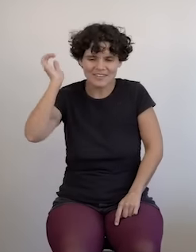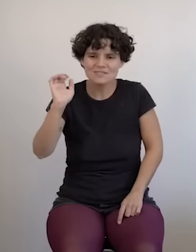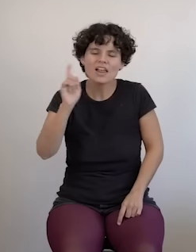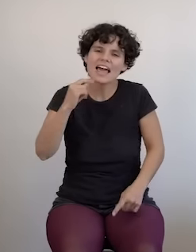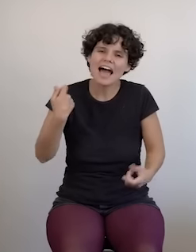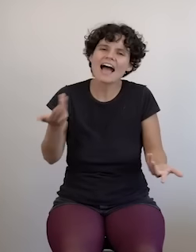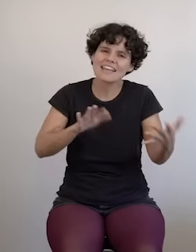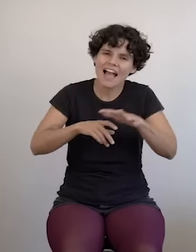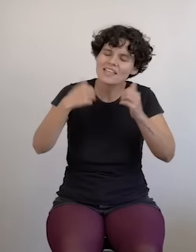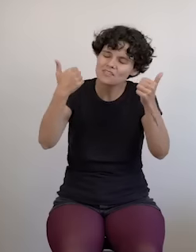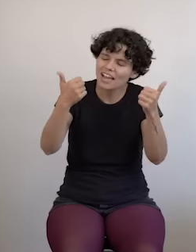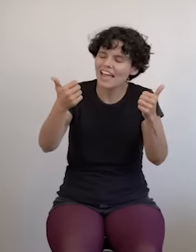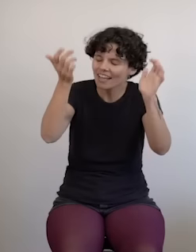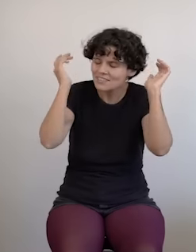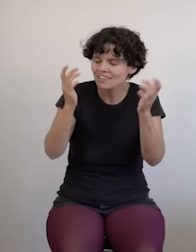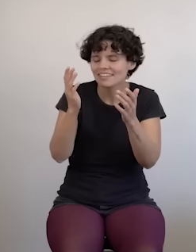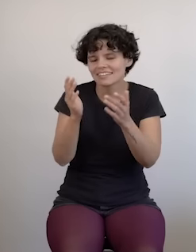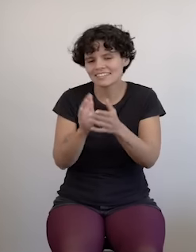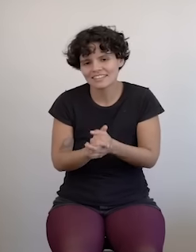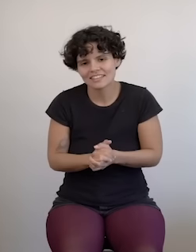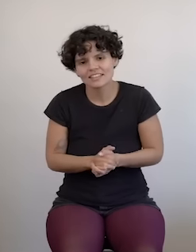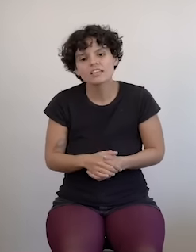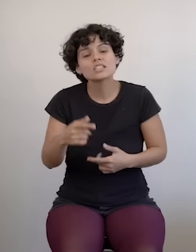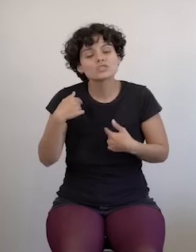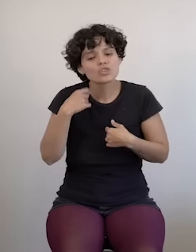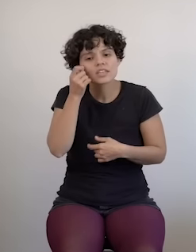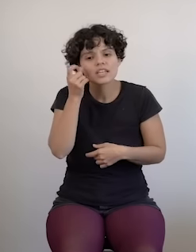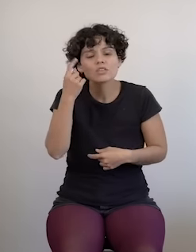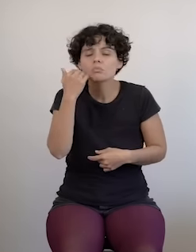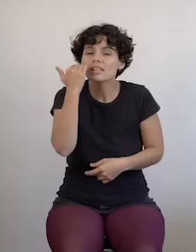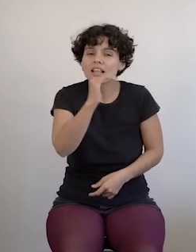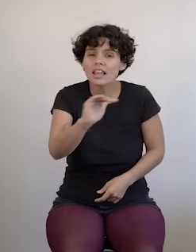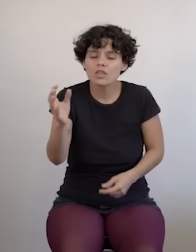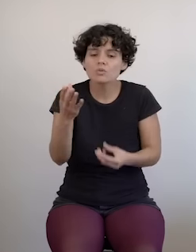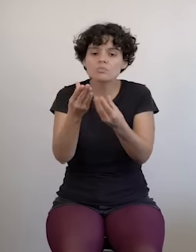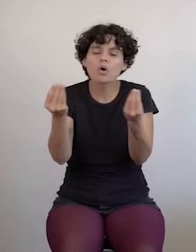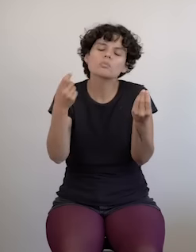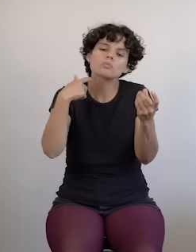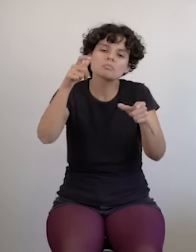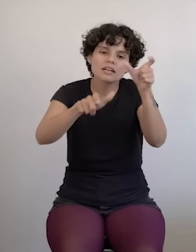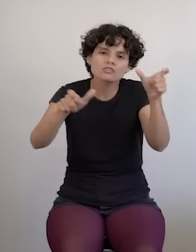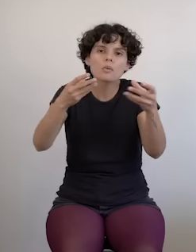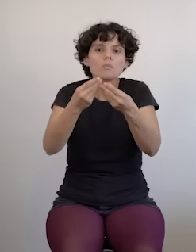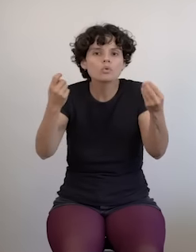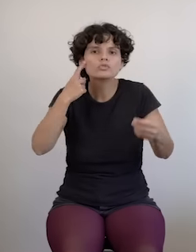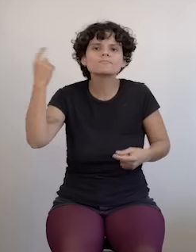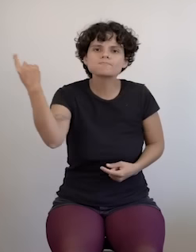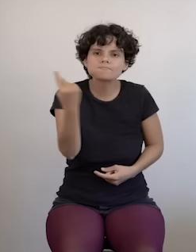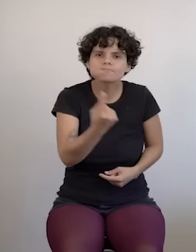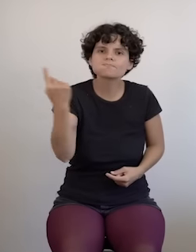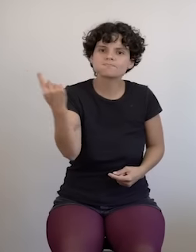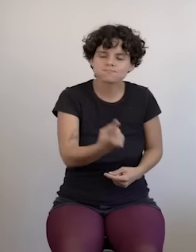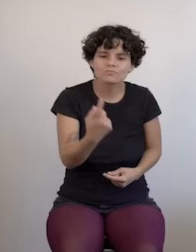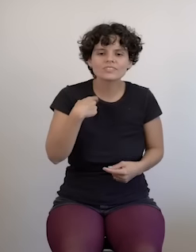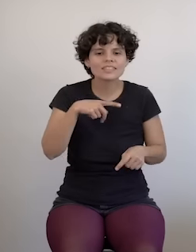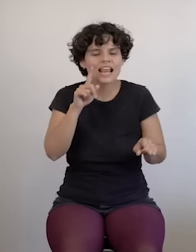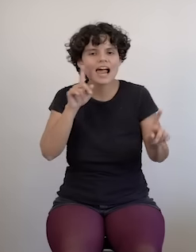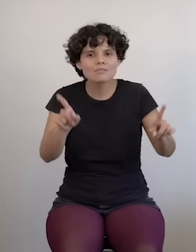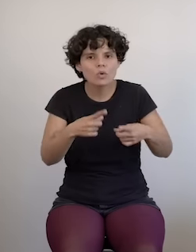Está buena, weón. Digo que aquí han pasado muchos chiquillos y todos los chiquillos han visto en la música una escapatoria, una